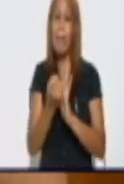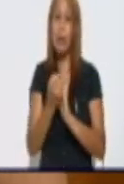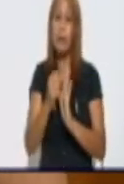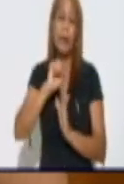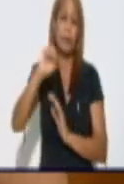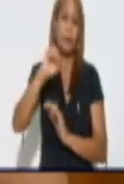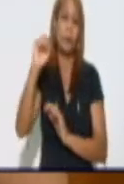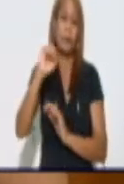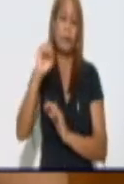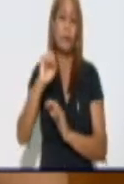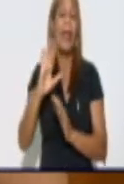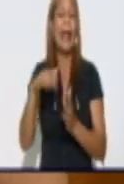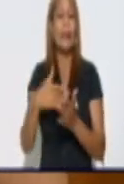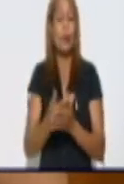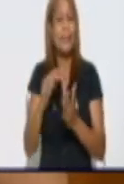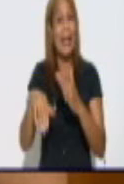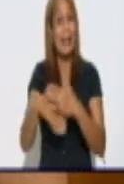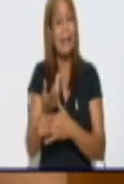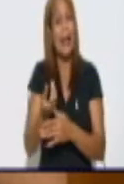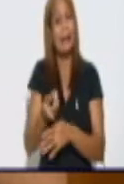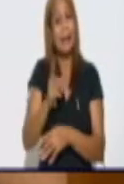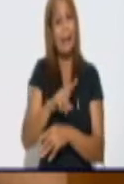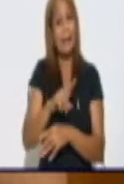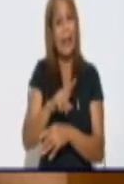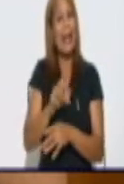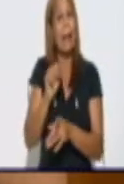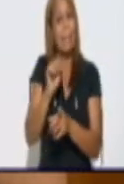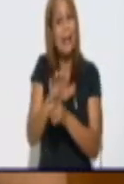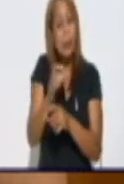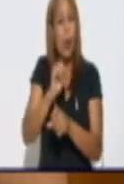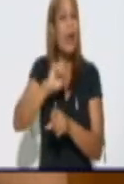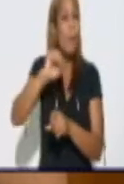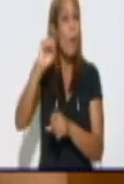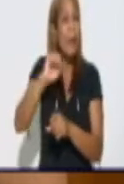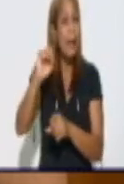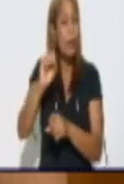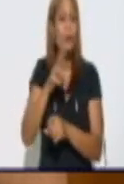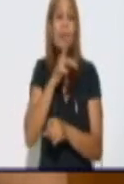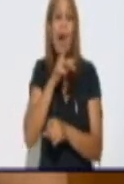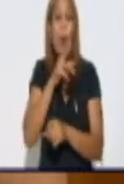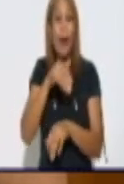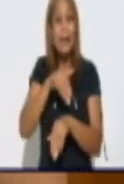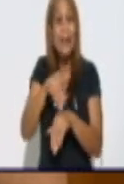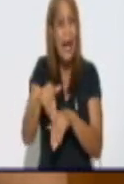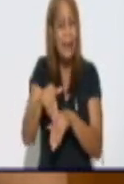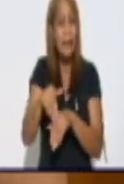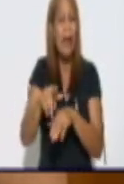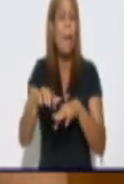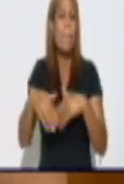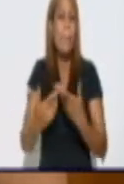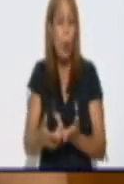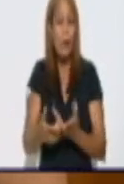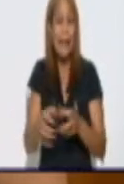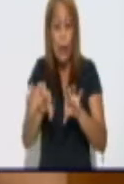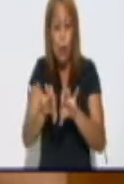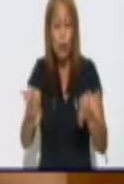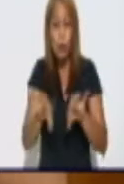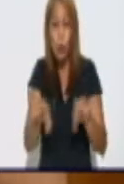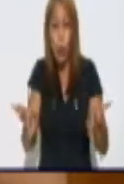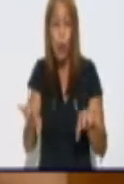causa. En el día de ayer comenzó el bombeo tarde, precisamente por un salidero que hoy se le está dando ya la